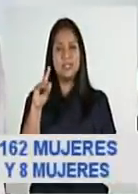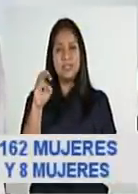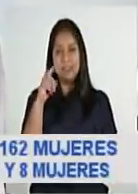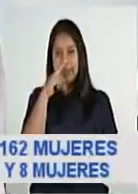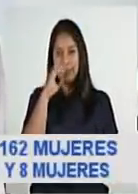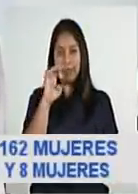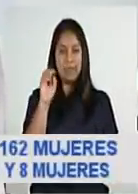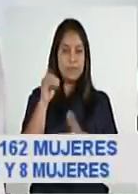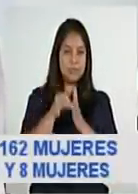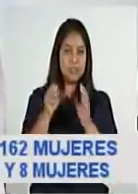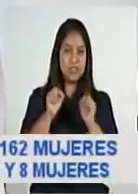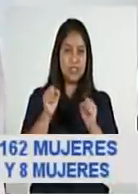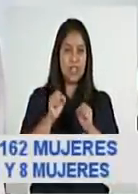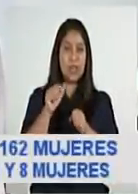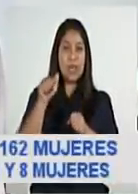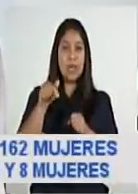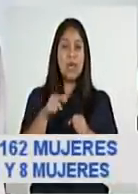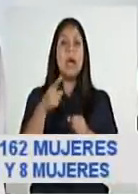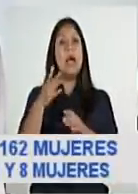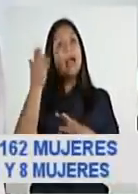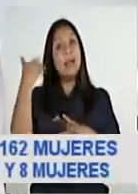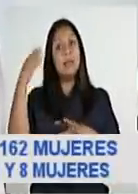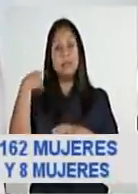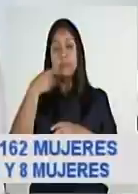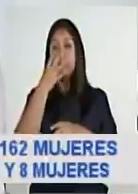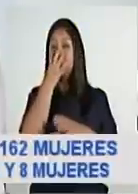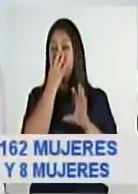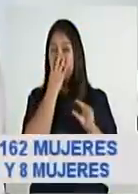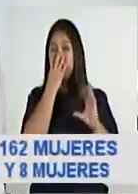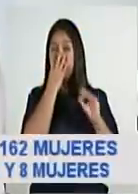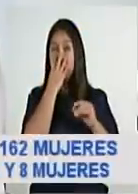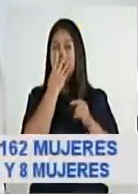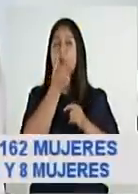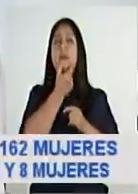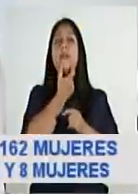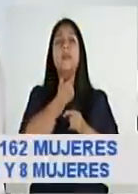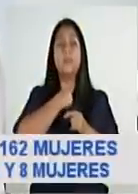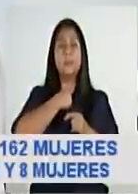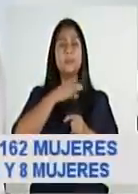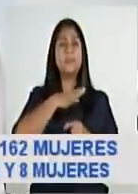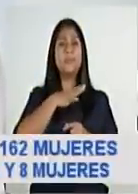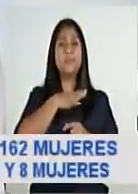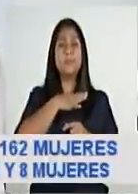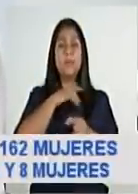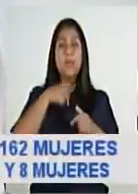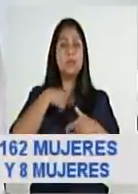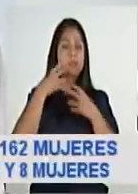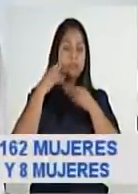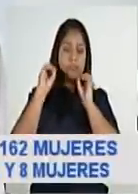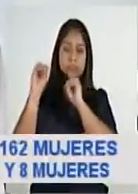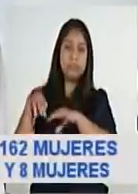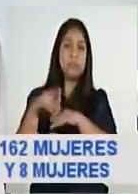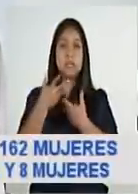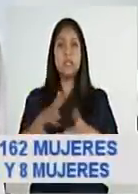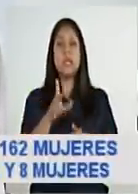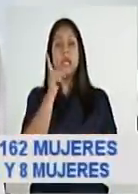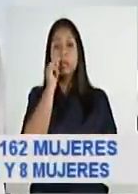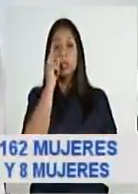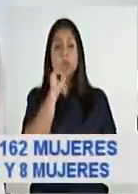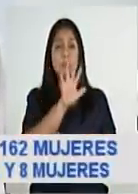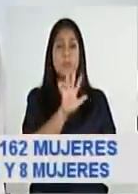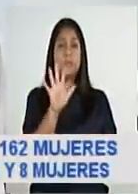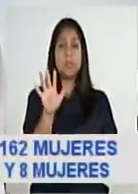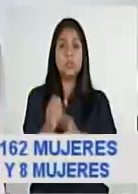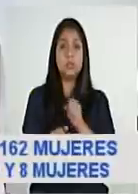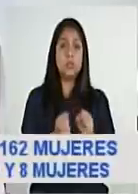el primer paciente extubado de esta emergencia del COVID-19. Se trata de un hombre de 55